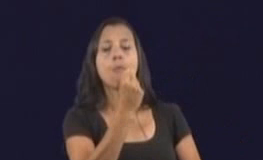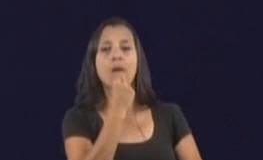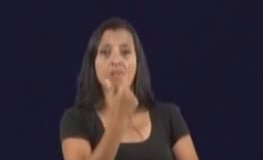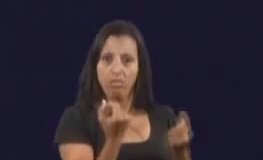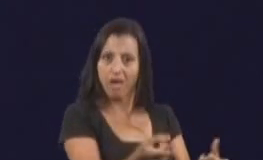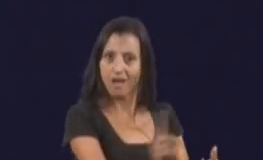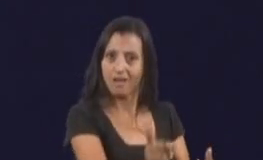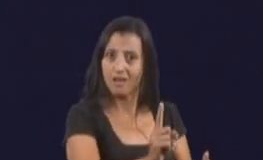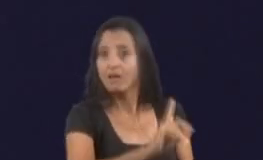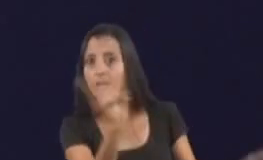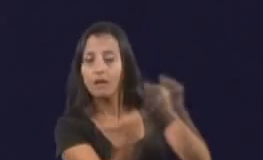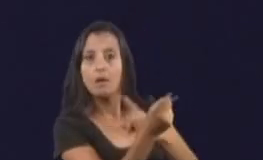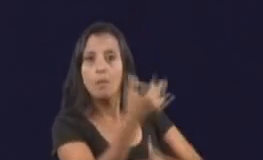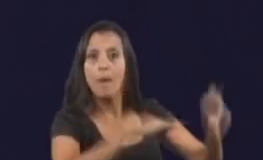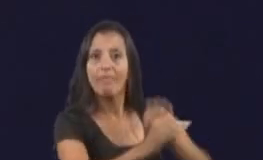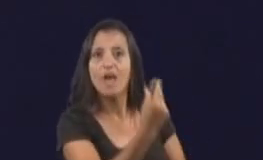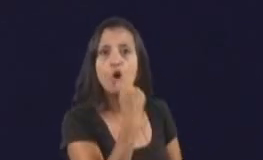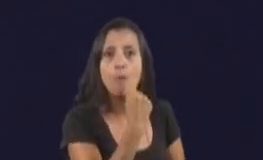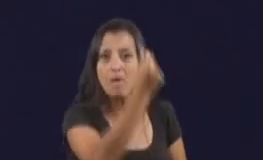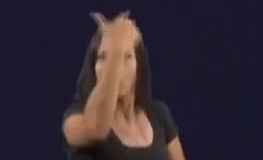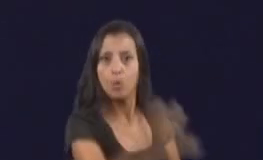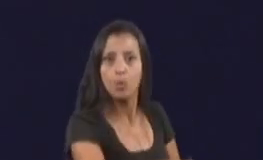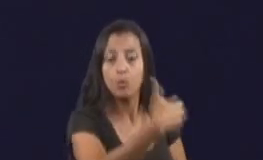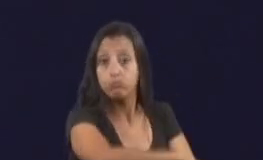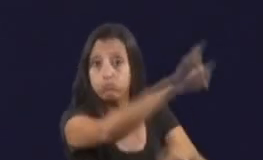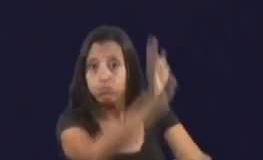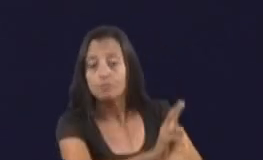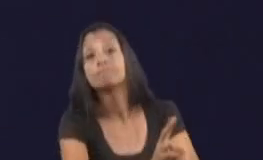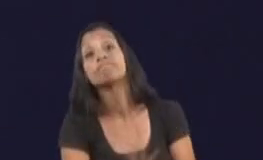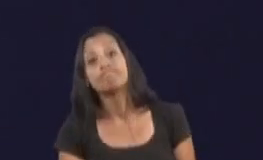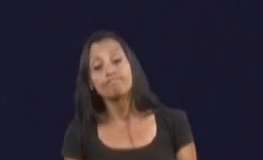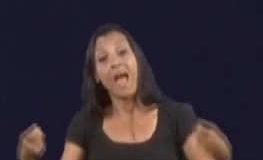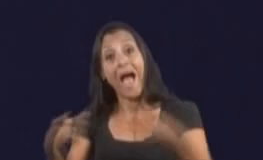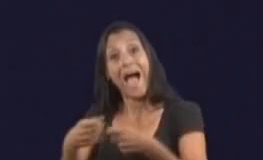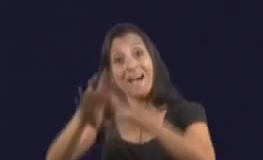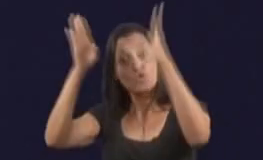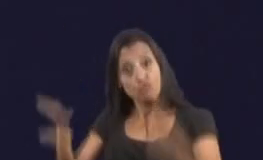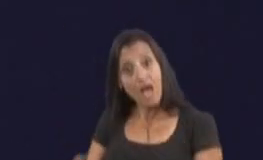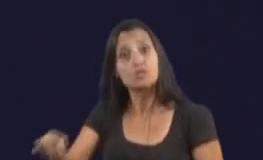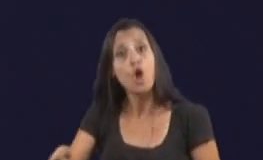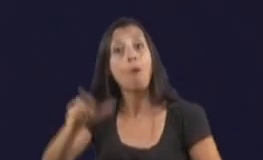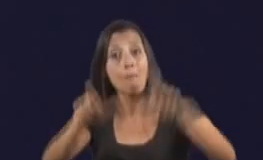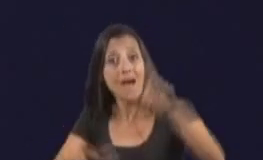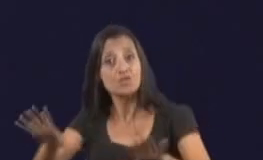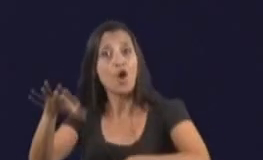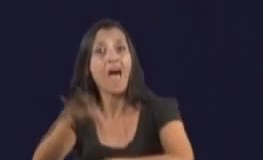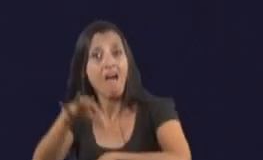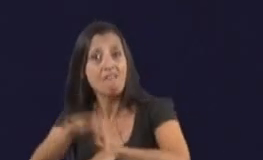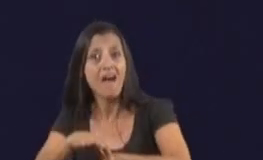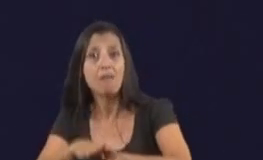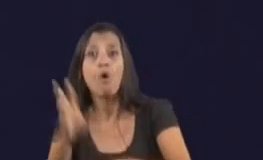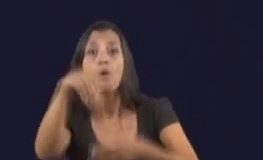precios exorbitantes. La Asociación de Pacientes de Hansen del hospital se valió de los recovecos del